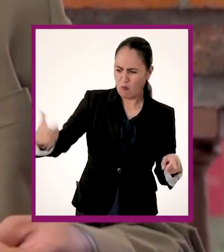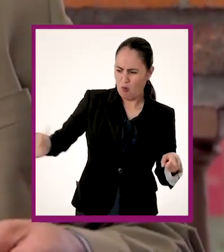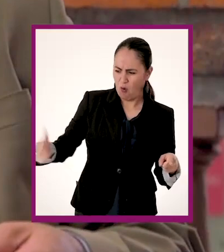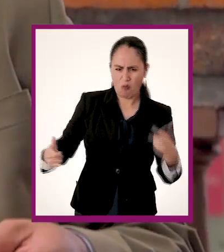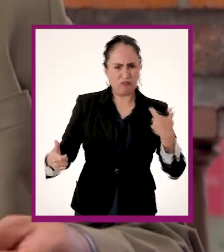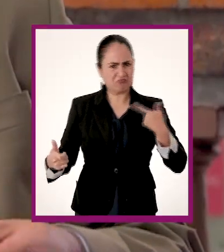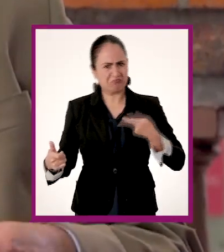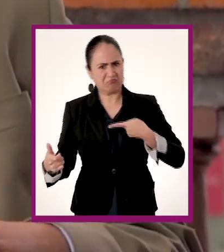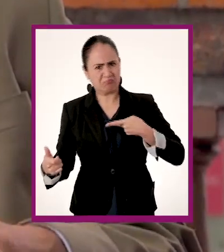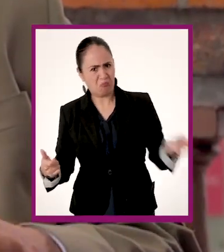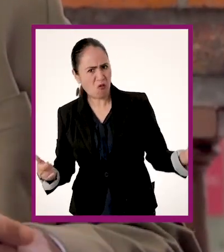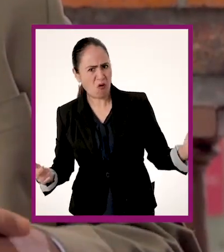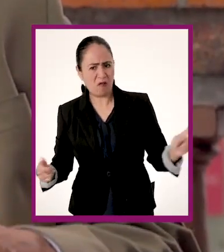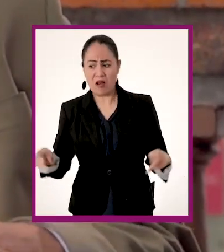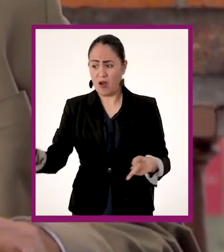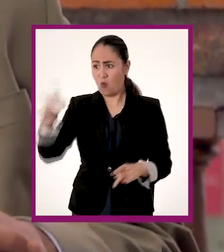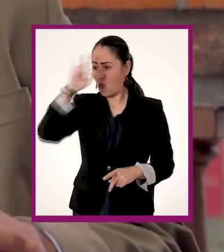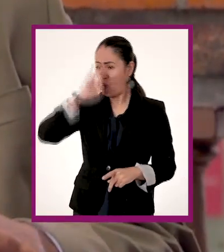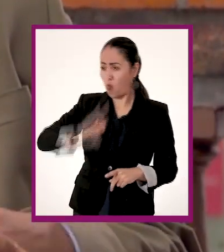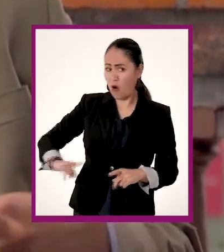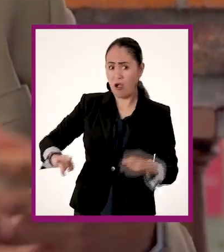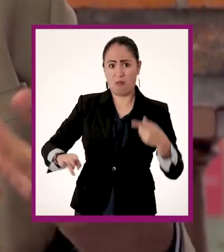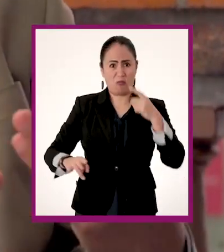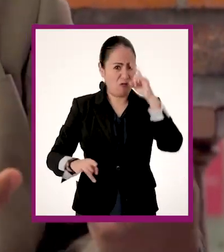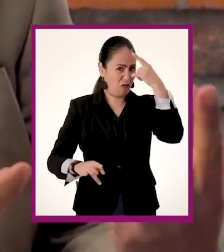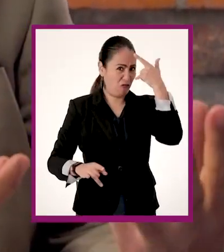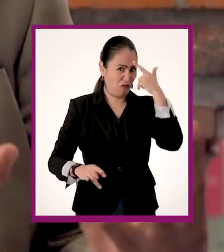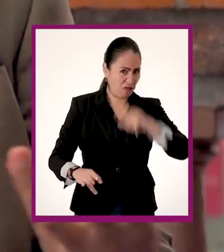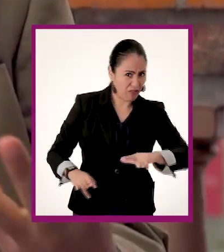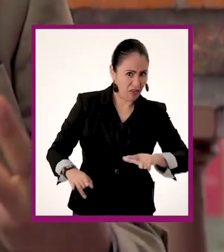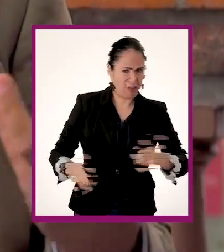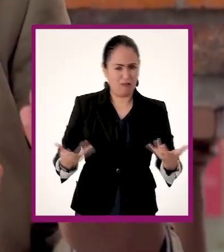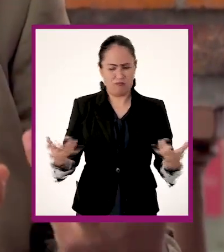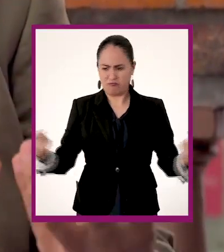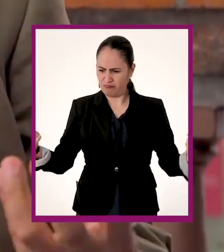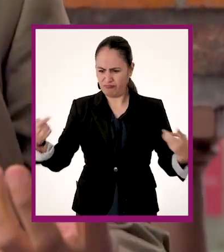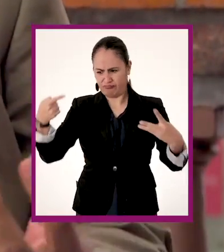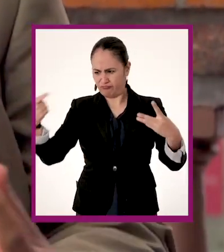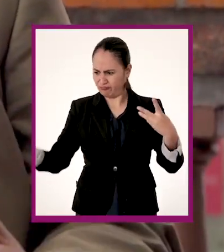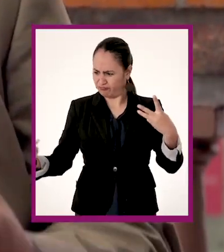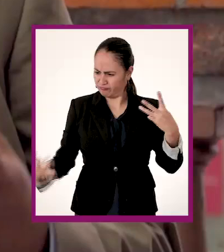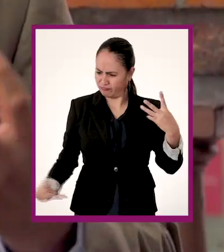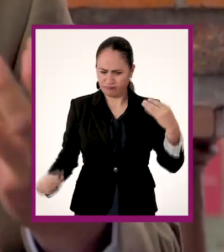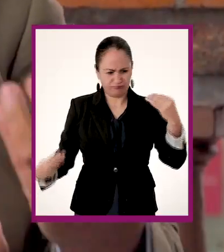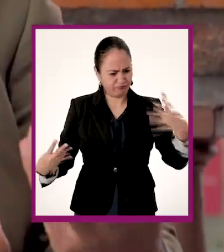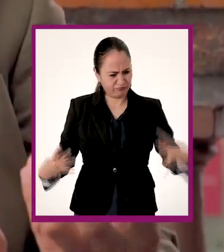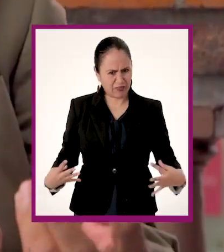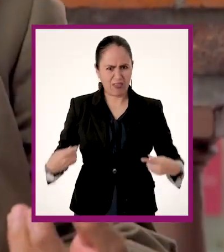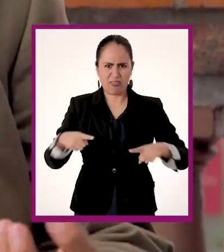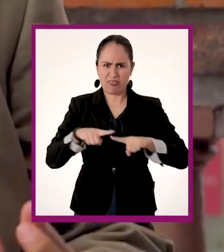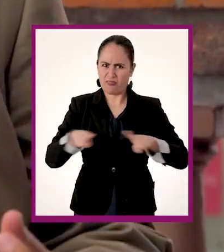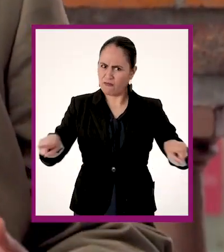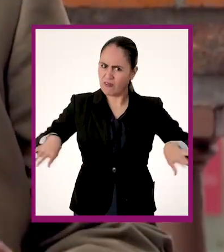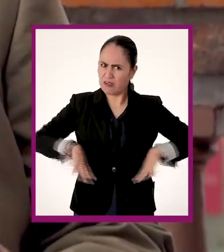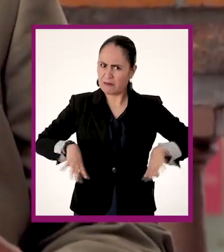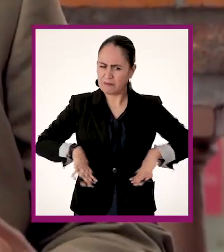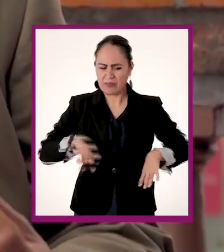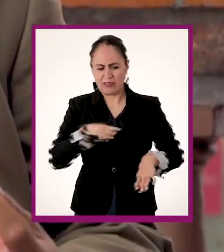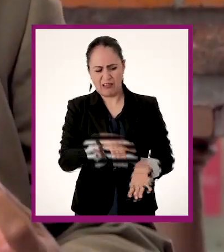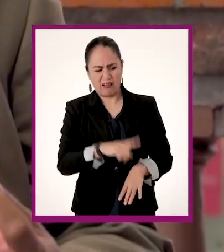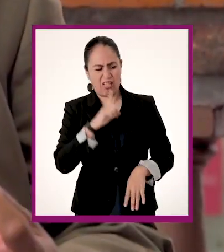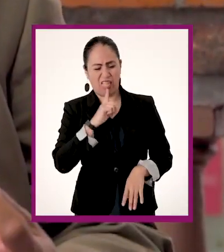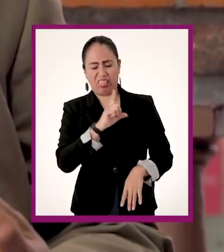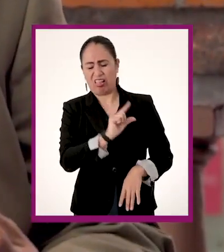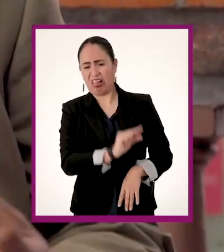de virtudes, ¿no? De valores, este contraste entre el pobre y el rico, entre el gallardo Dios y el